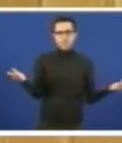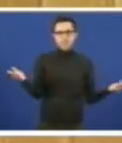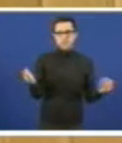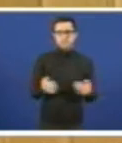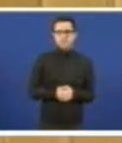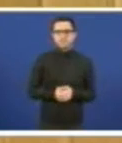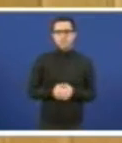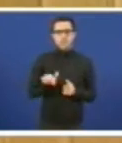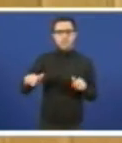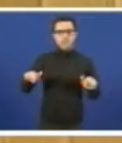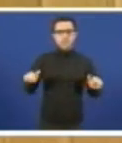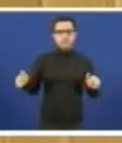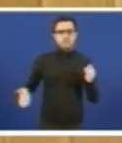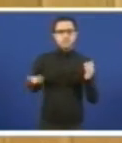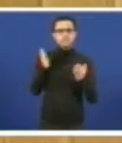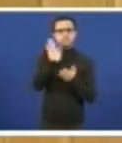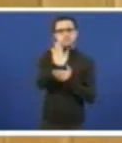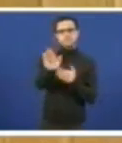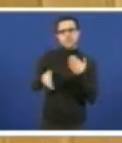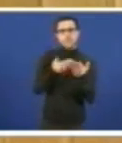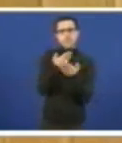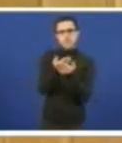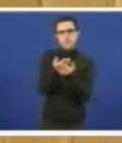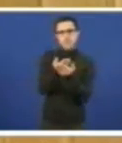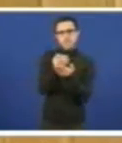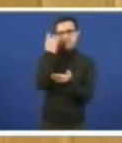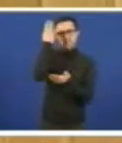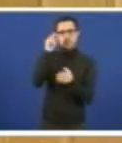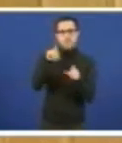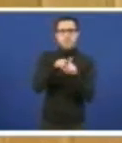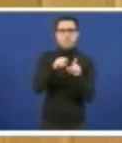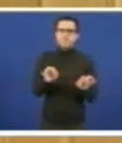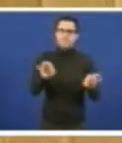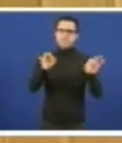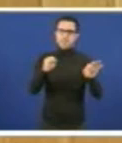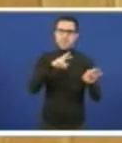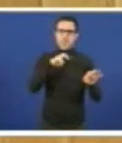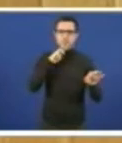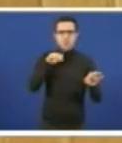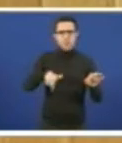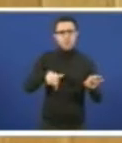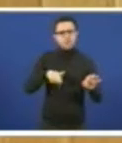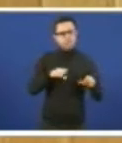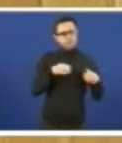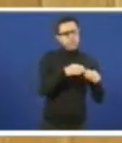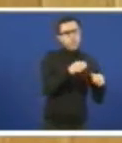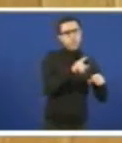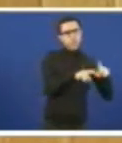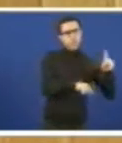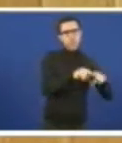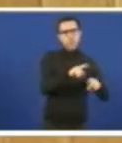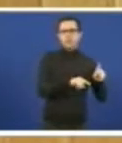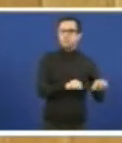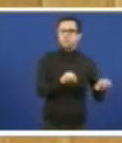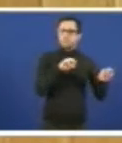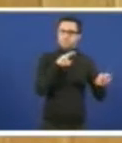unha iniciativa de un especial valor simbólico para o Grupo do Bloque Nacionalista Galego e eu considero